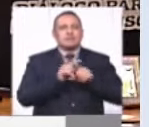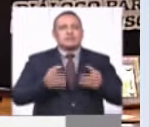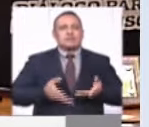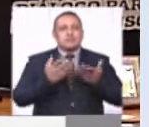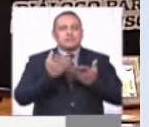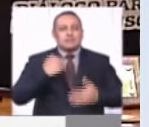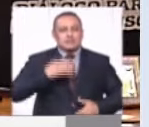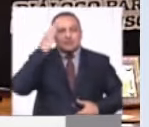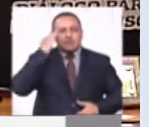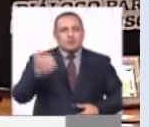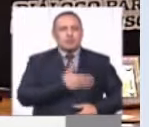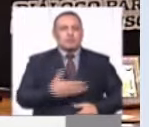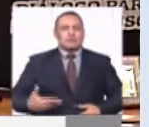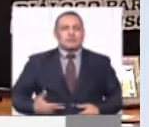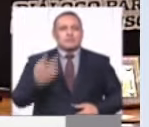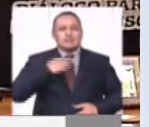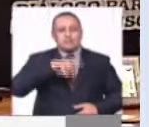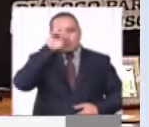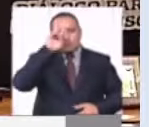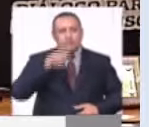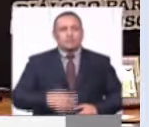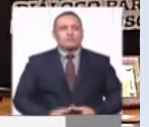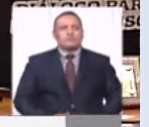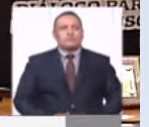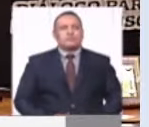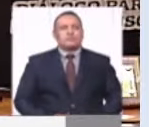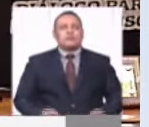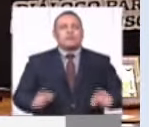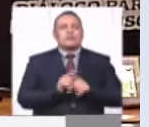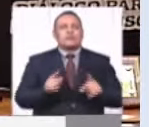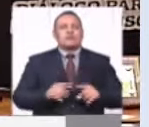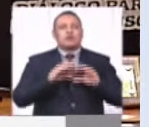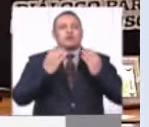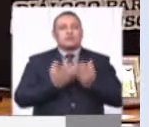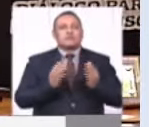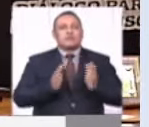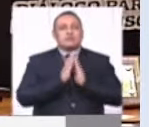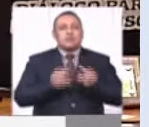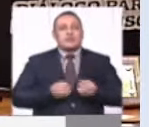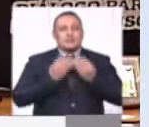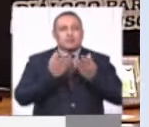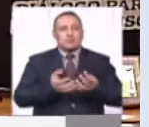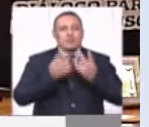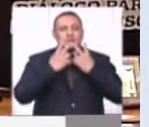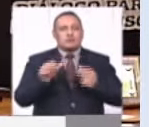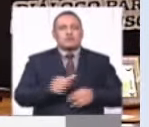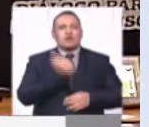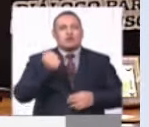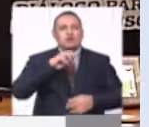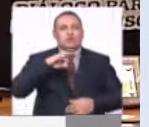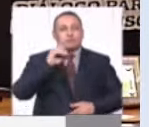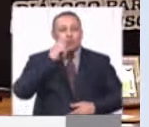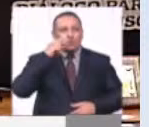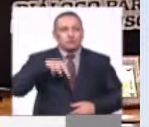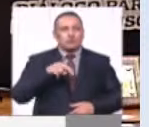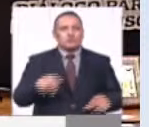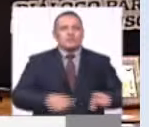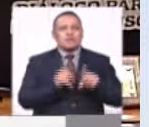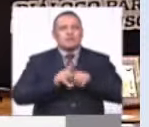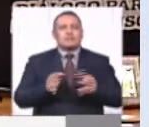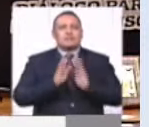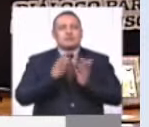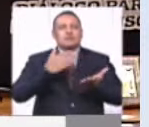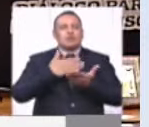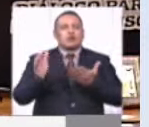en conocimiento de la Presidenta de la República. Señores congresistas, se va a dar cuenta de otra moción de orden del día de